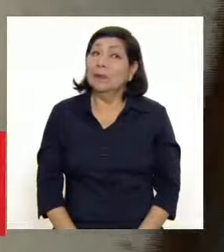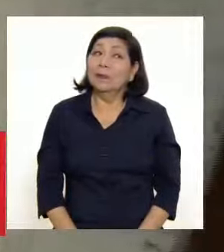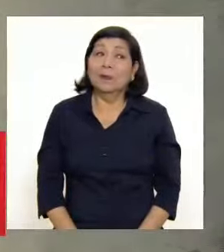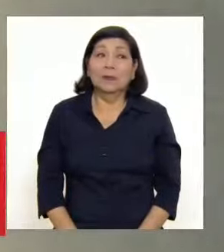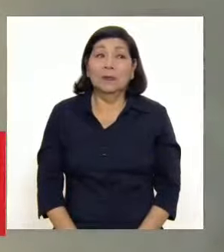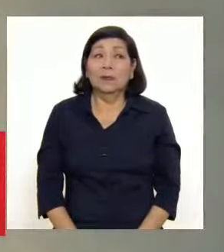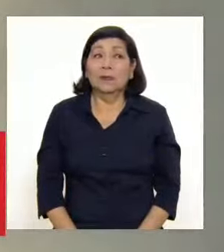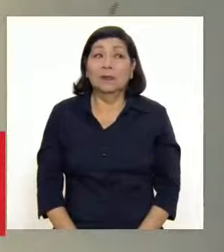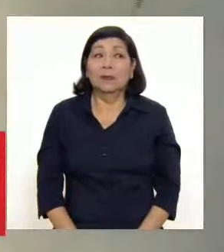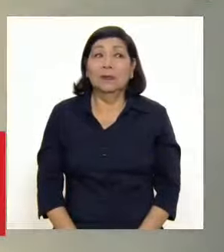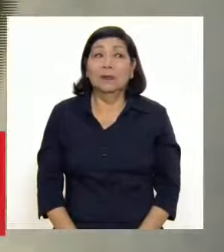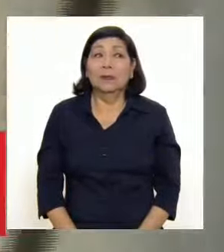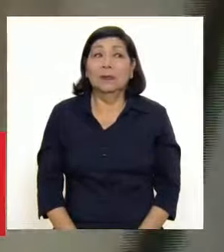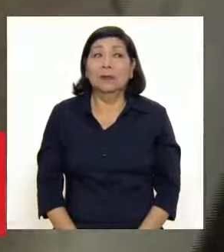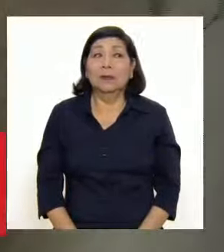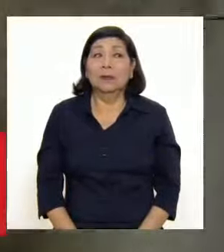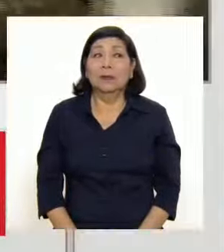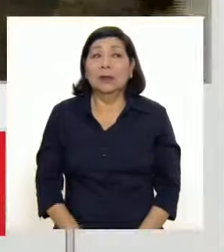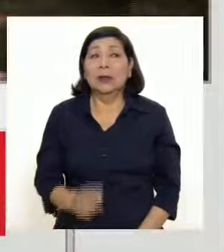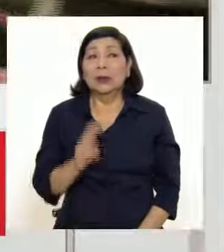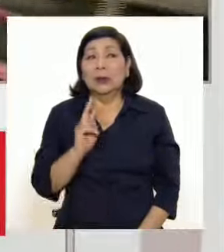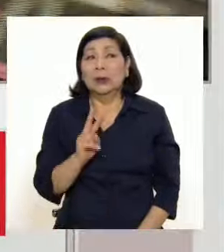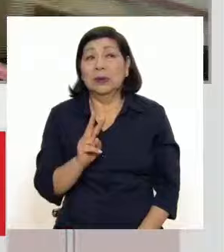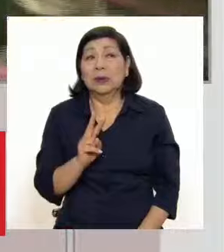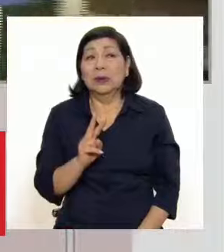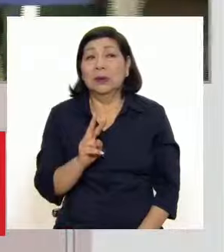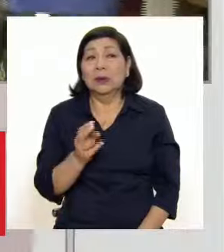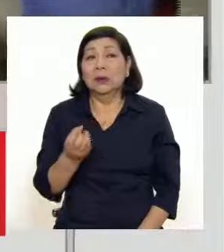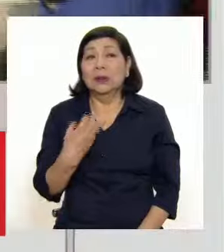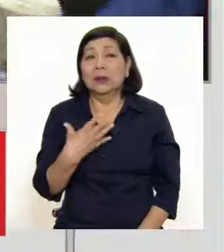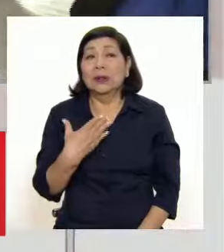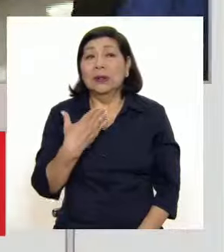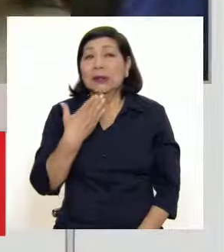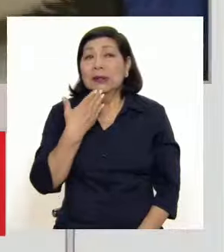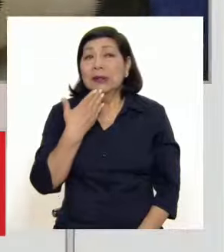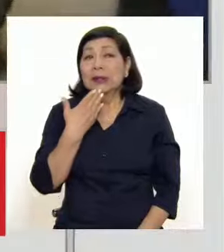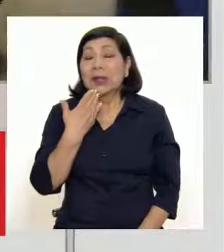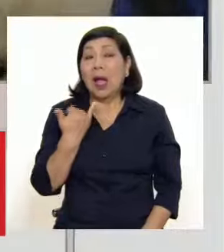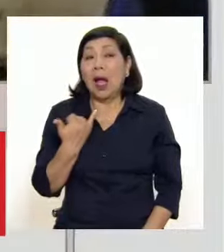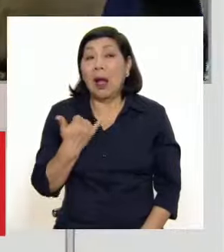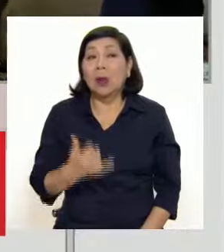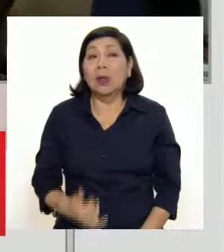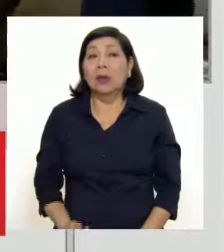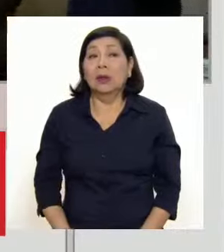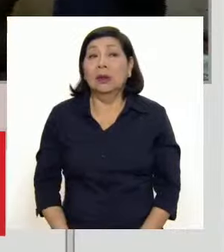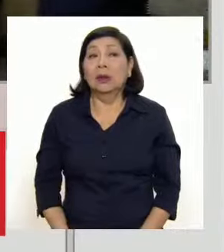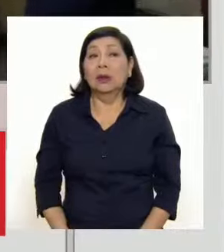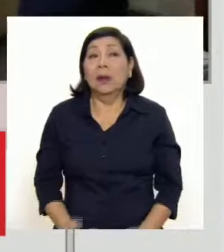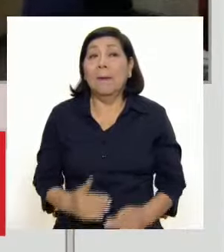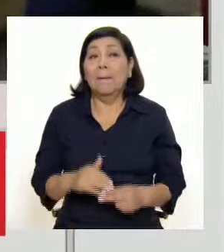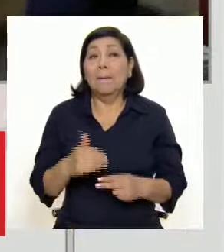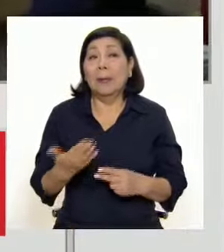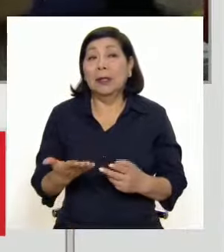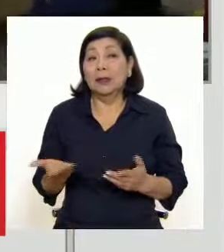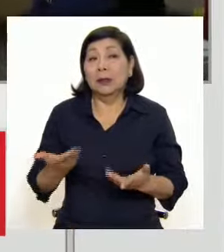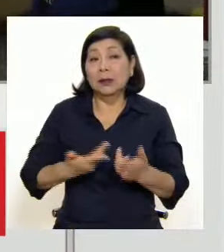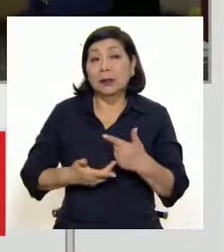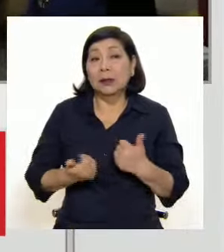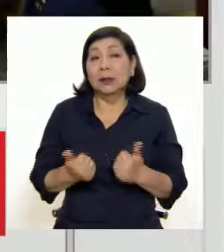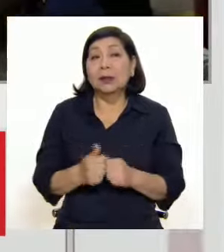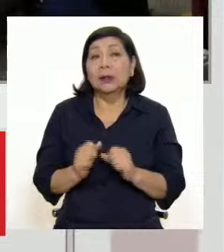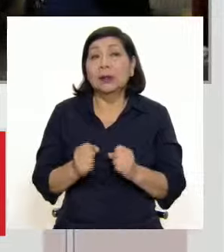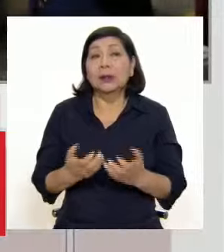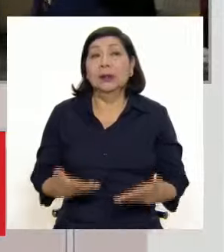bien. Bien, Ayatola. Para que nos puedas precisar, quizás en este despacho o en el próximo, cuando retornemos